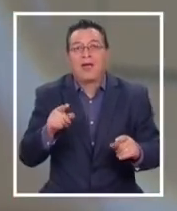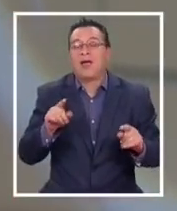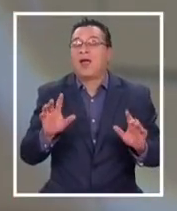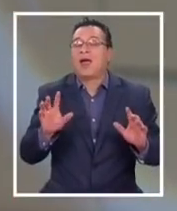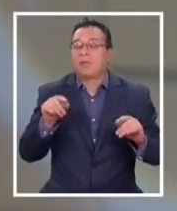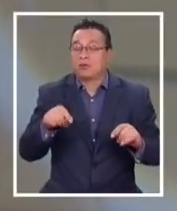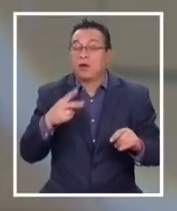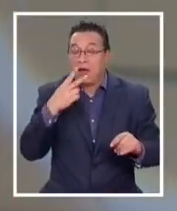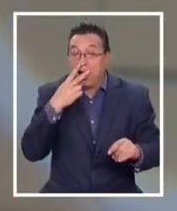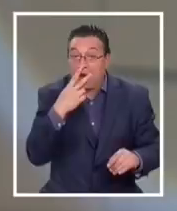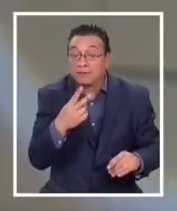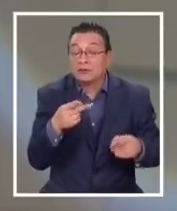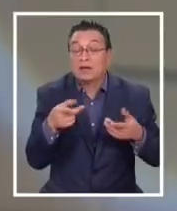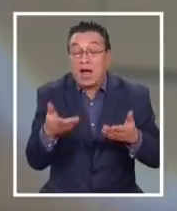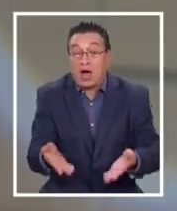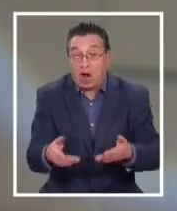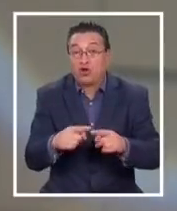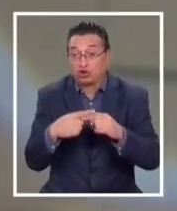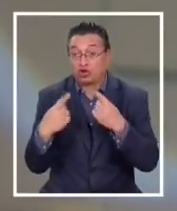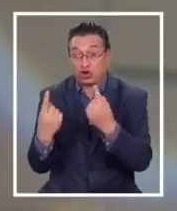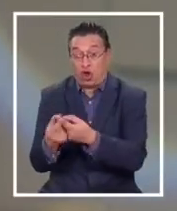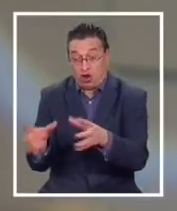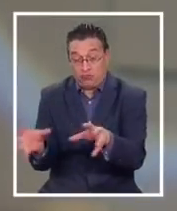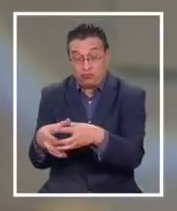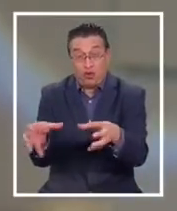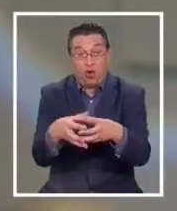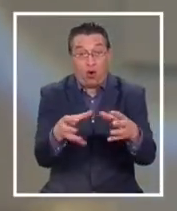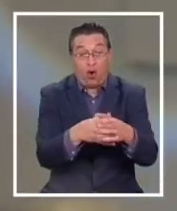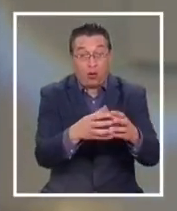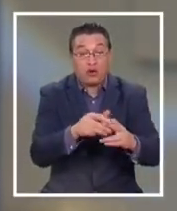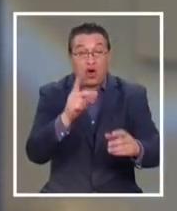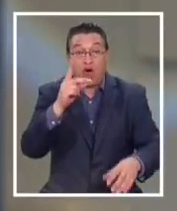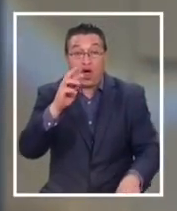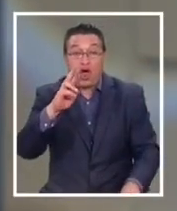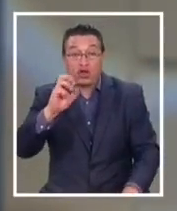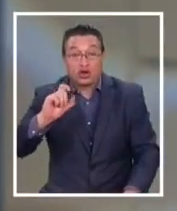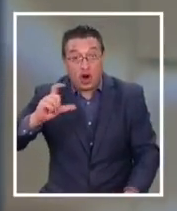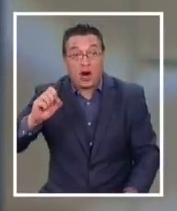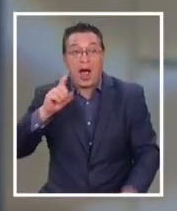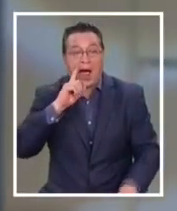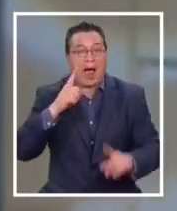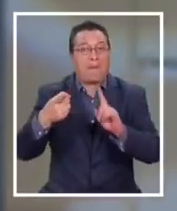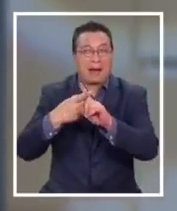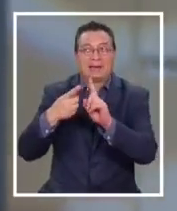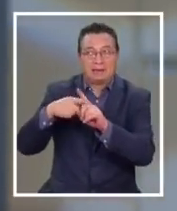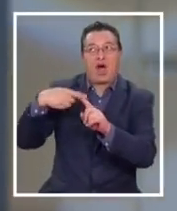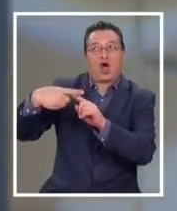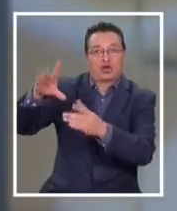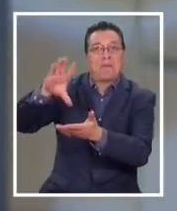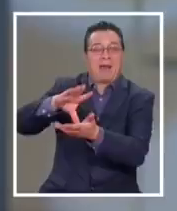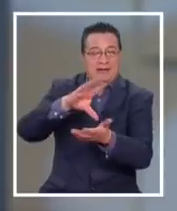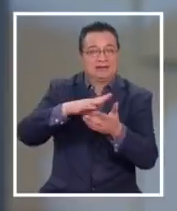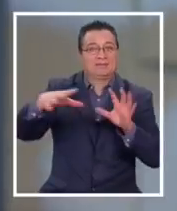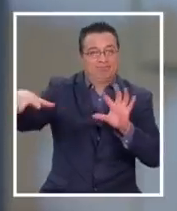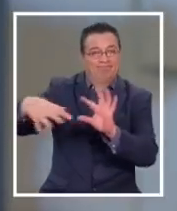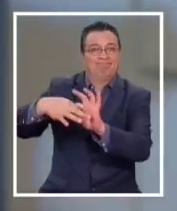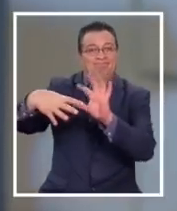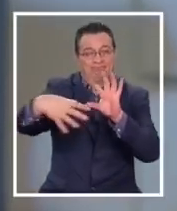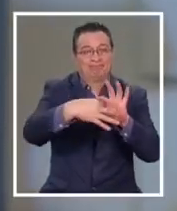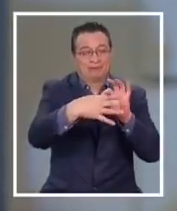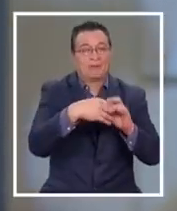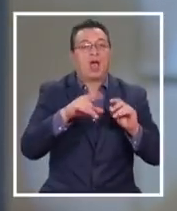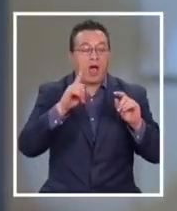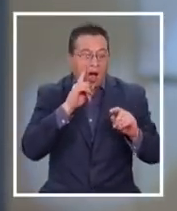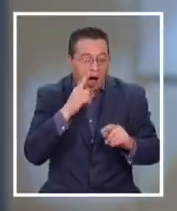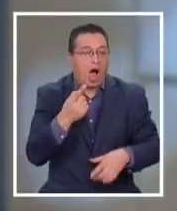que en todas las organizaciones criminales, en particularmente en el tema drogas, tenemos participación extranjera. Pero, ¿por qué tenemos